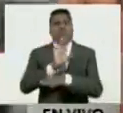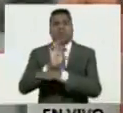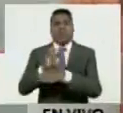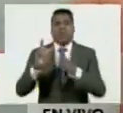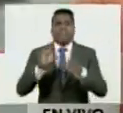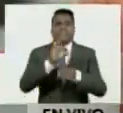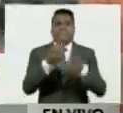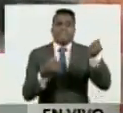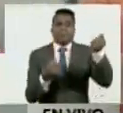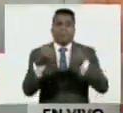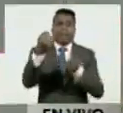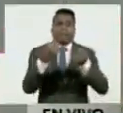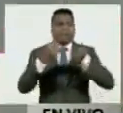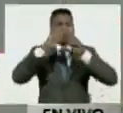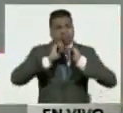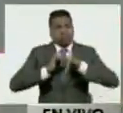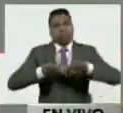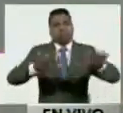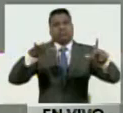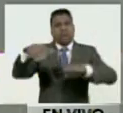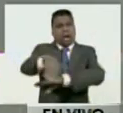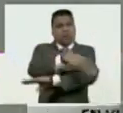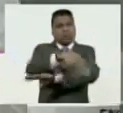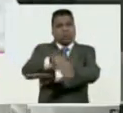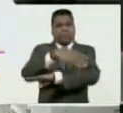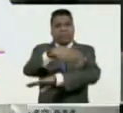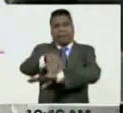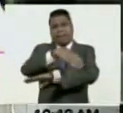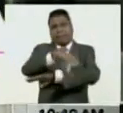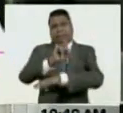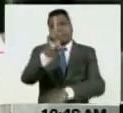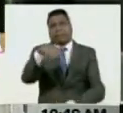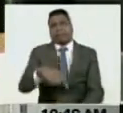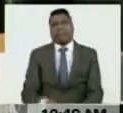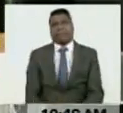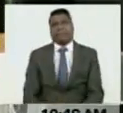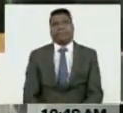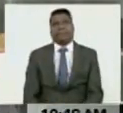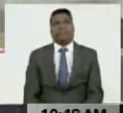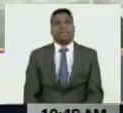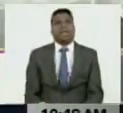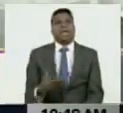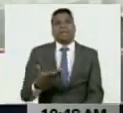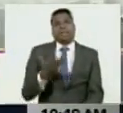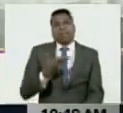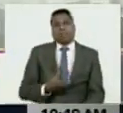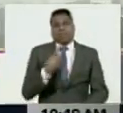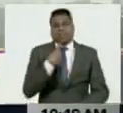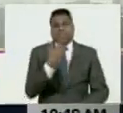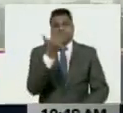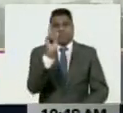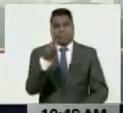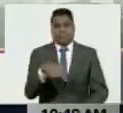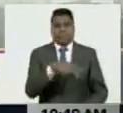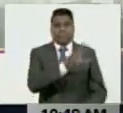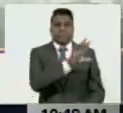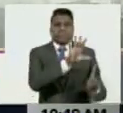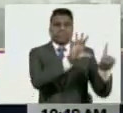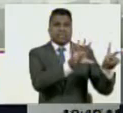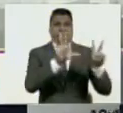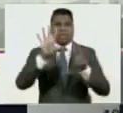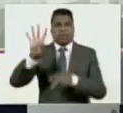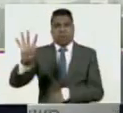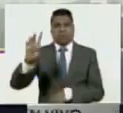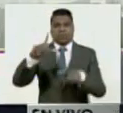despliegue que se hizo por autopistas y carreteras. Es importante destacar también que 74 espacios